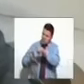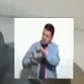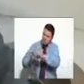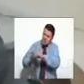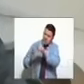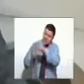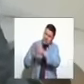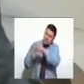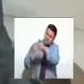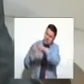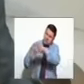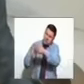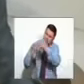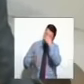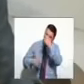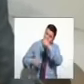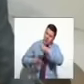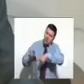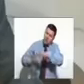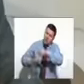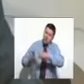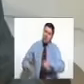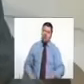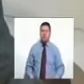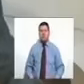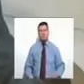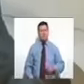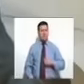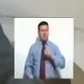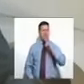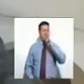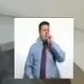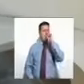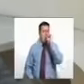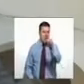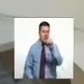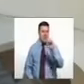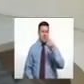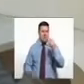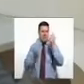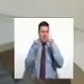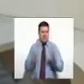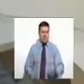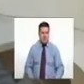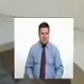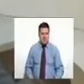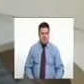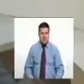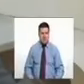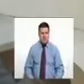contratos de su esposa. Yo pregunto, y dejo la pregunta aquí para terminar,